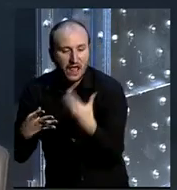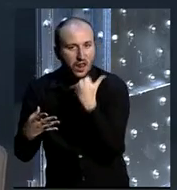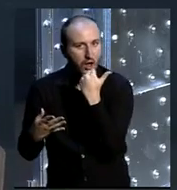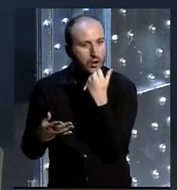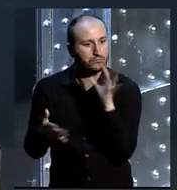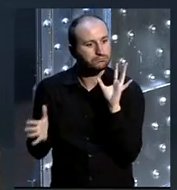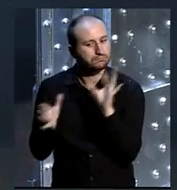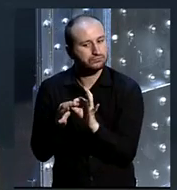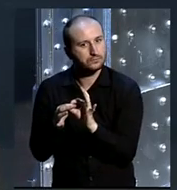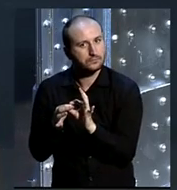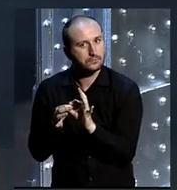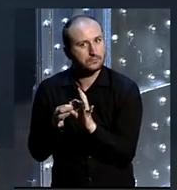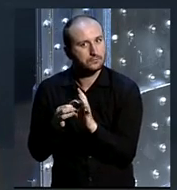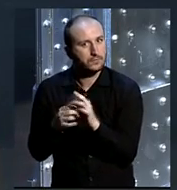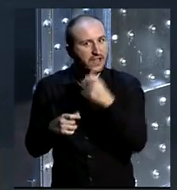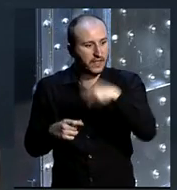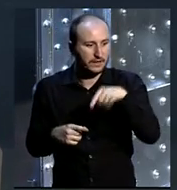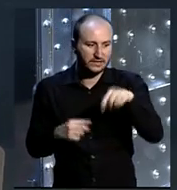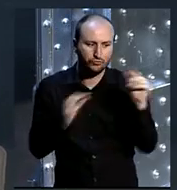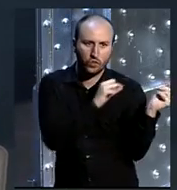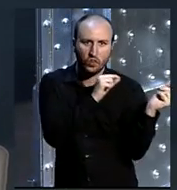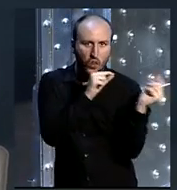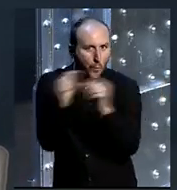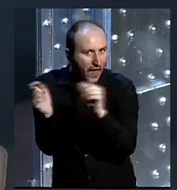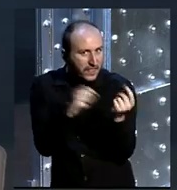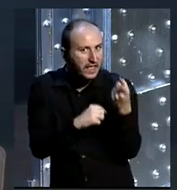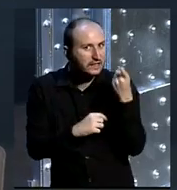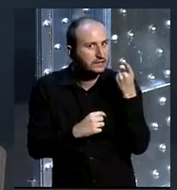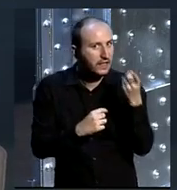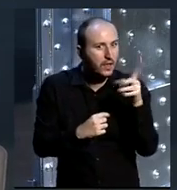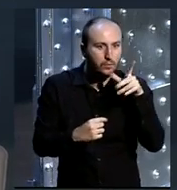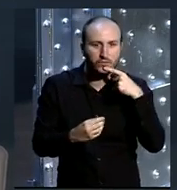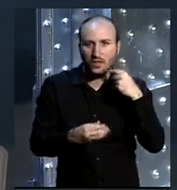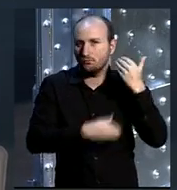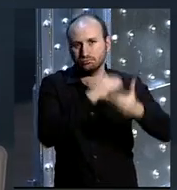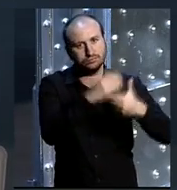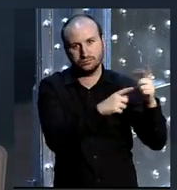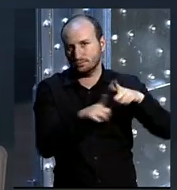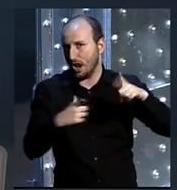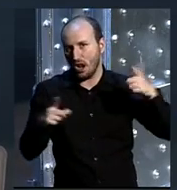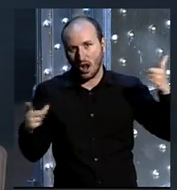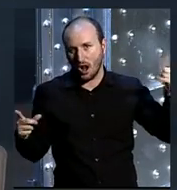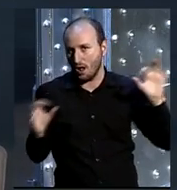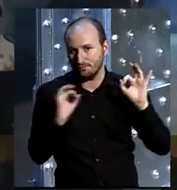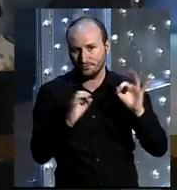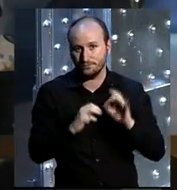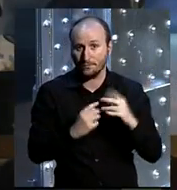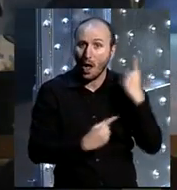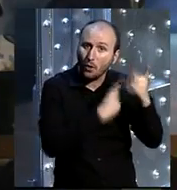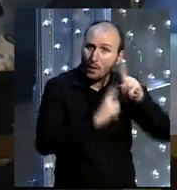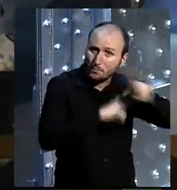esto y es un debate de mucho recorrido también. ¿Alguna pregunta más?